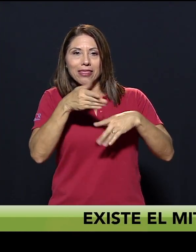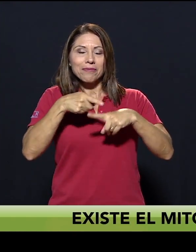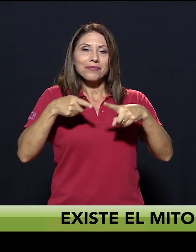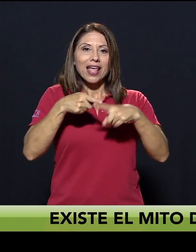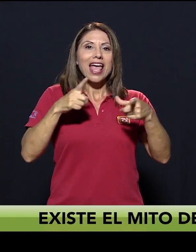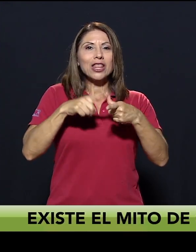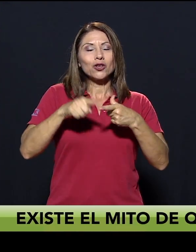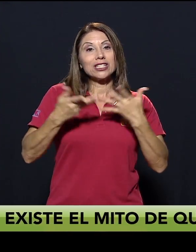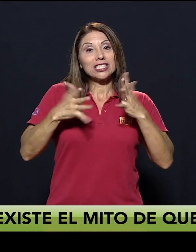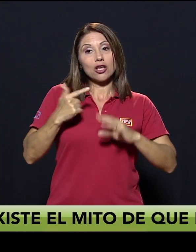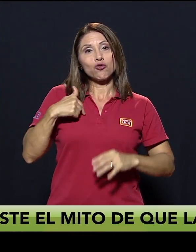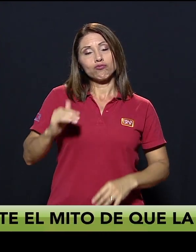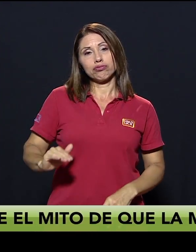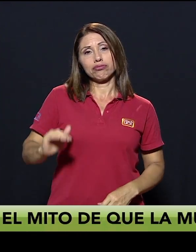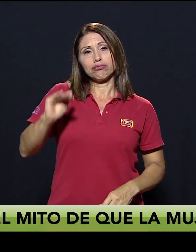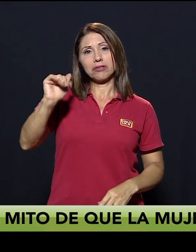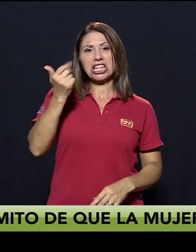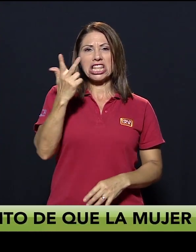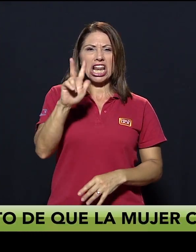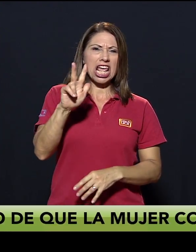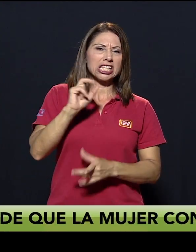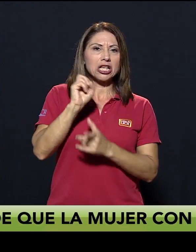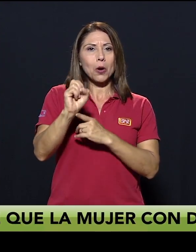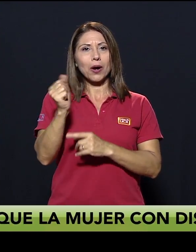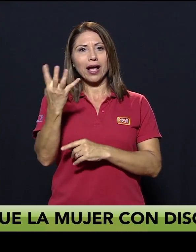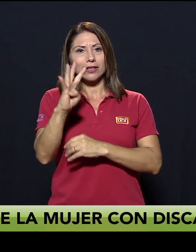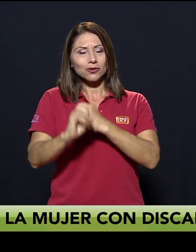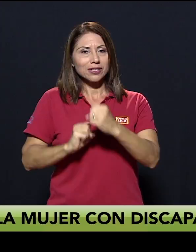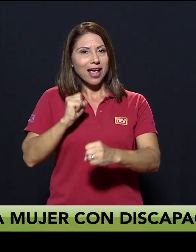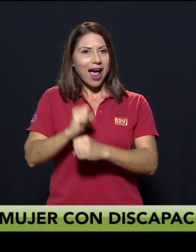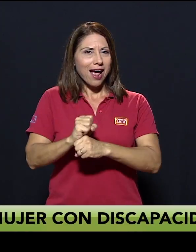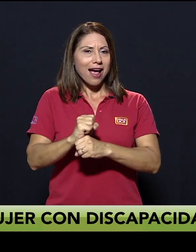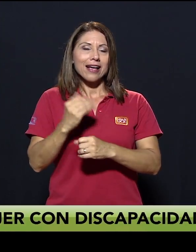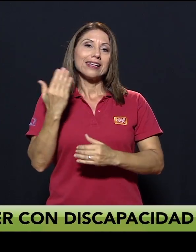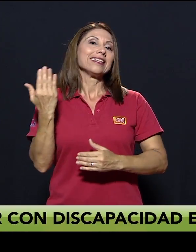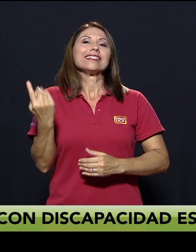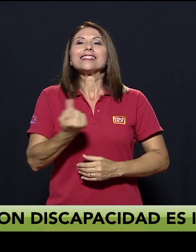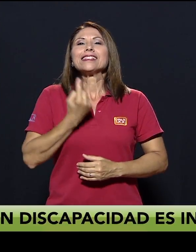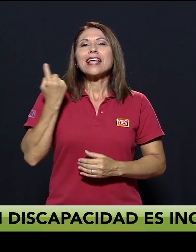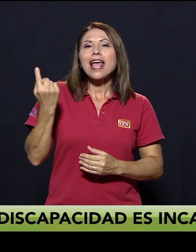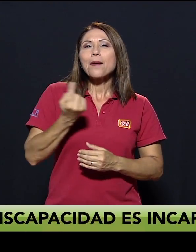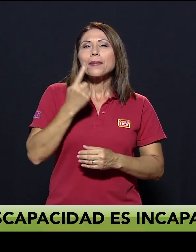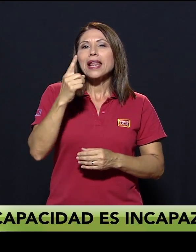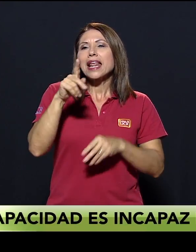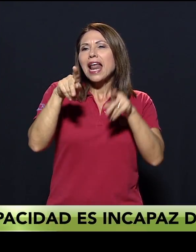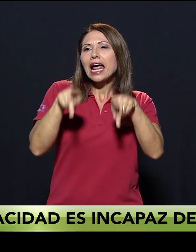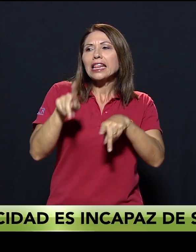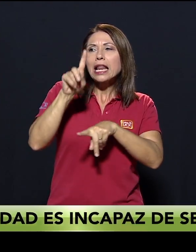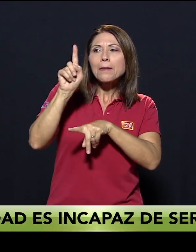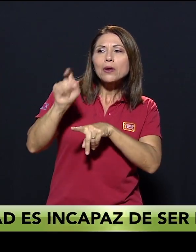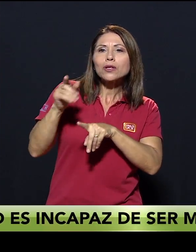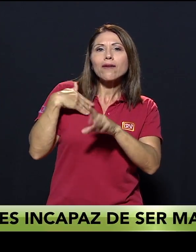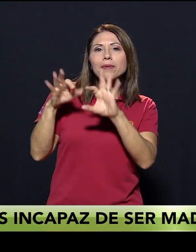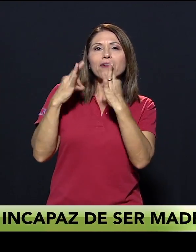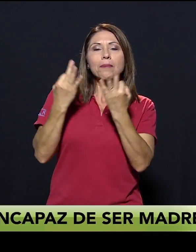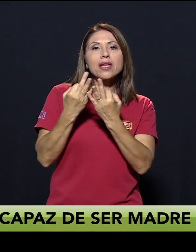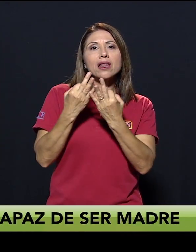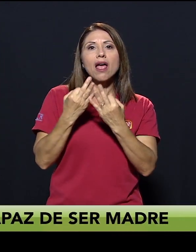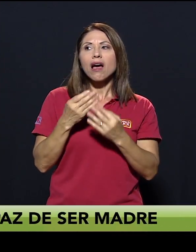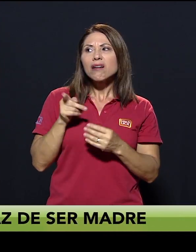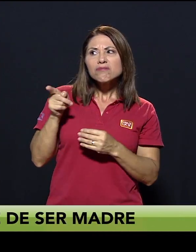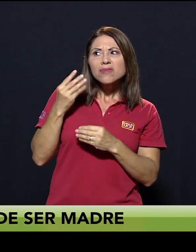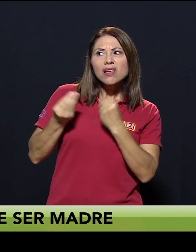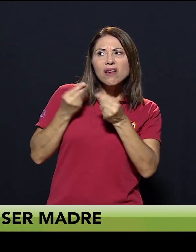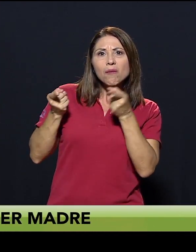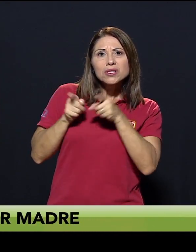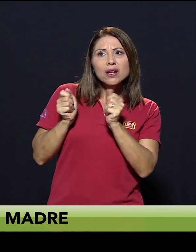ya yo tenía, qué sé yo, los 13, 14, 15 años, siempre, ¿verdad? La gente por supuesto que consultaba, ¿verdad? Con mi familia. ¿Y qué va a hacer de